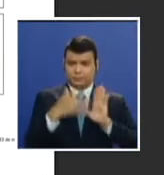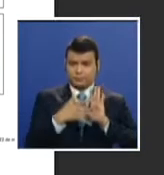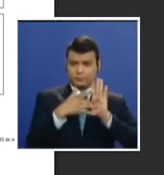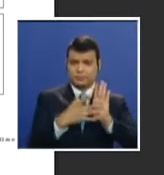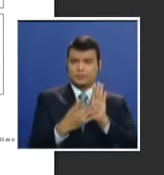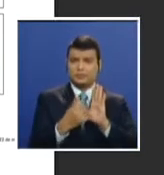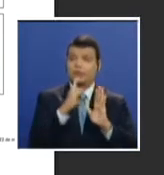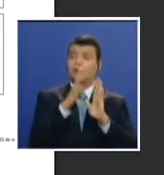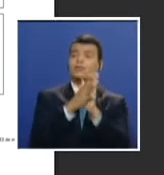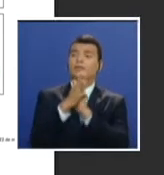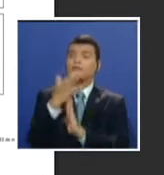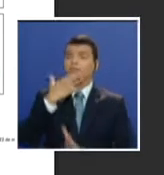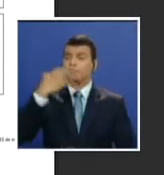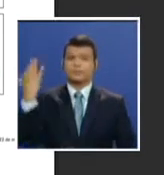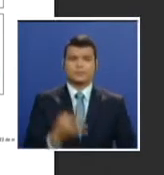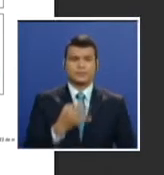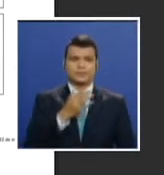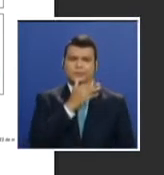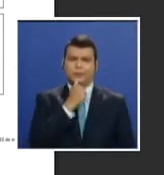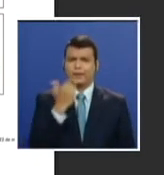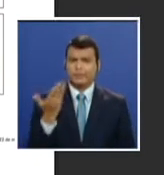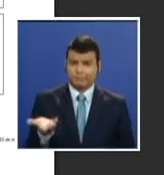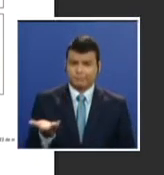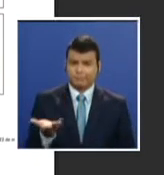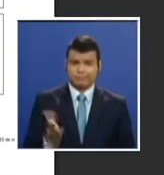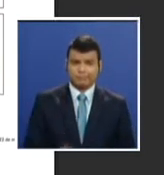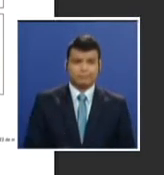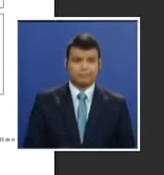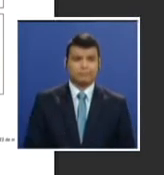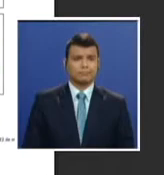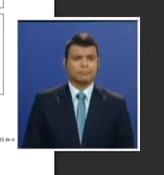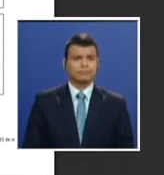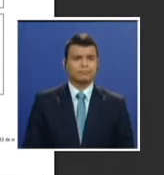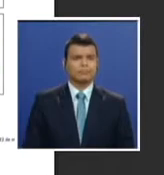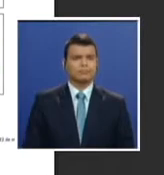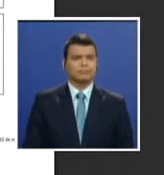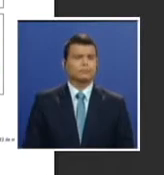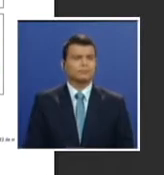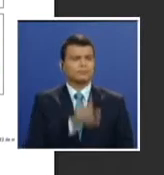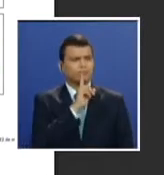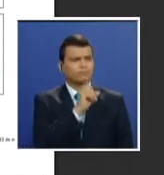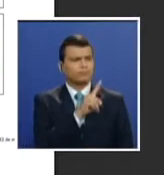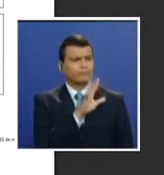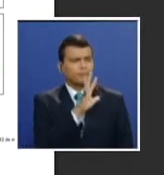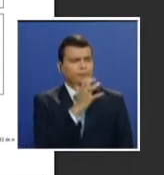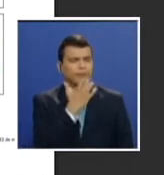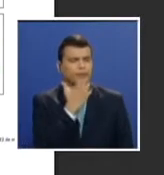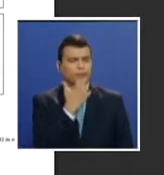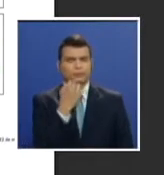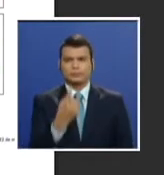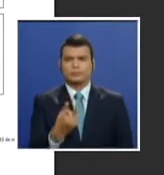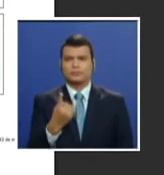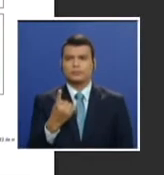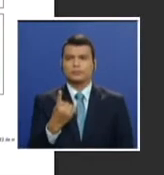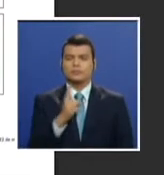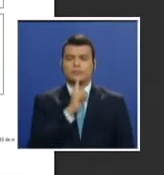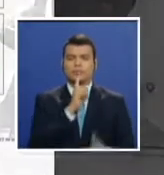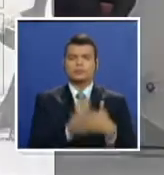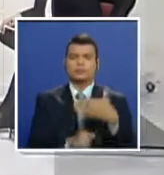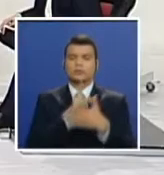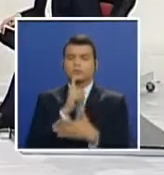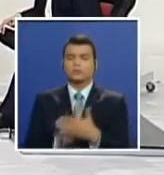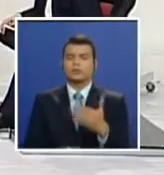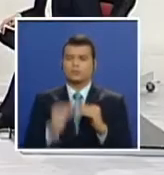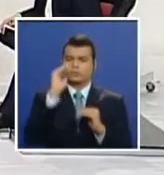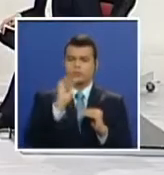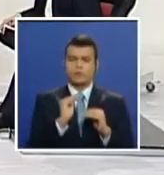a la verdad bueno qué pasaría por ejemplo en frente a las razones de la baja del arancel me